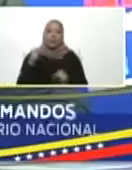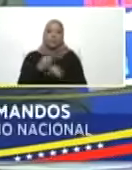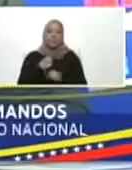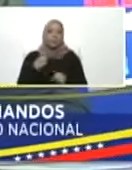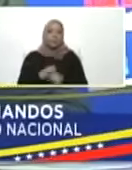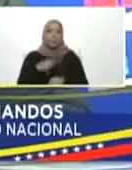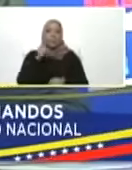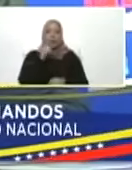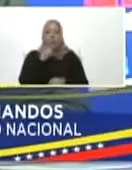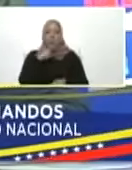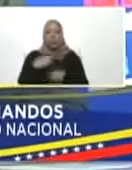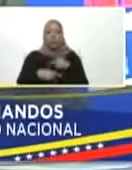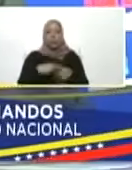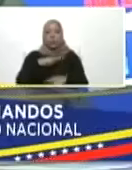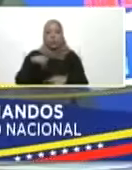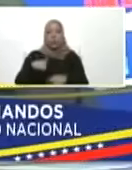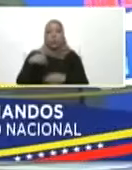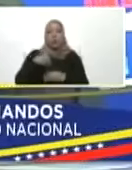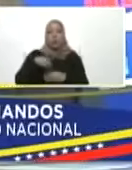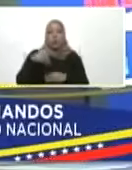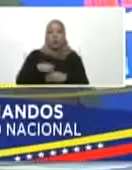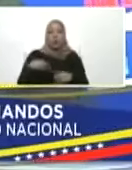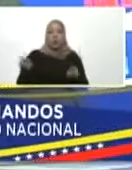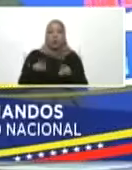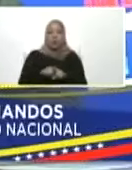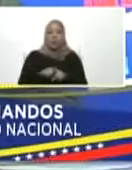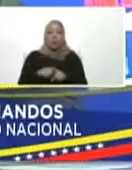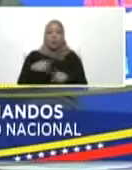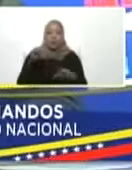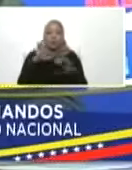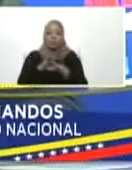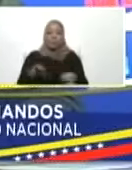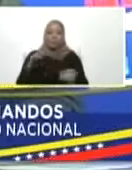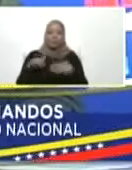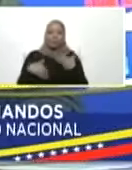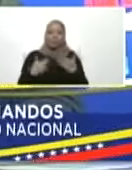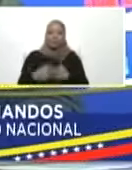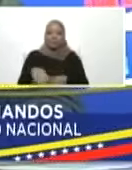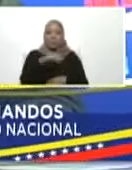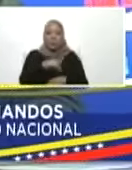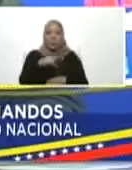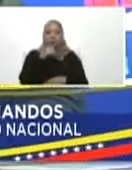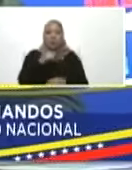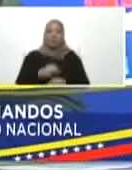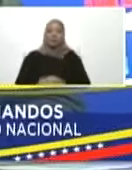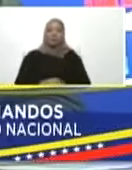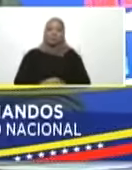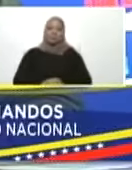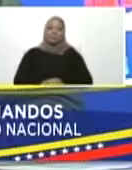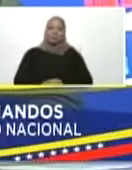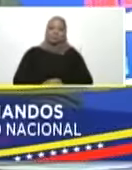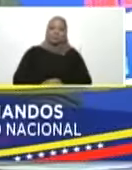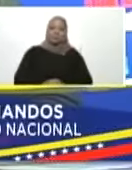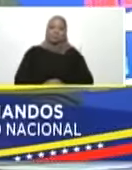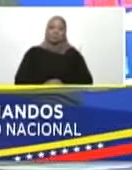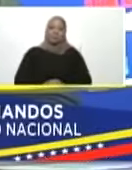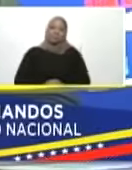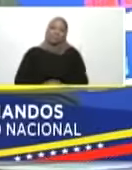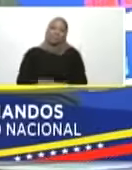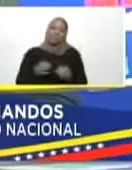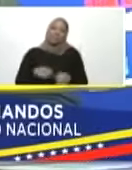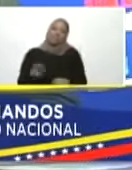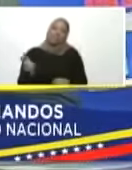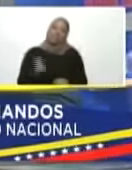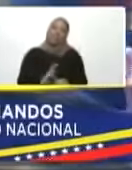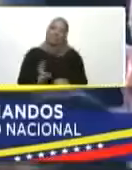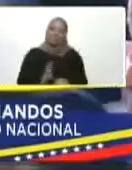las normas del Consejo Nacional Electoral, igualdad de condiciones en el acceso a los medios de comunicación y a las redes. No